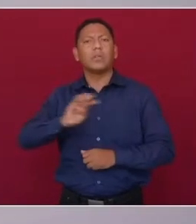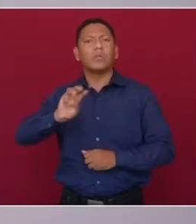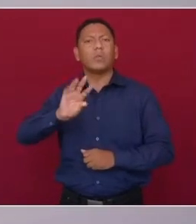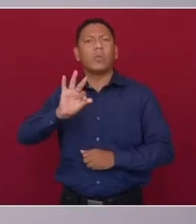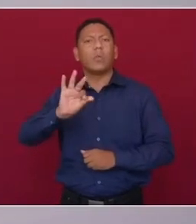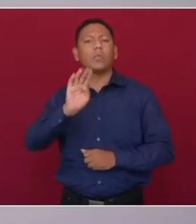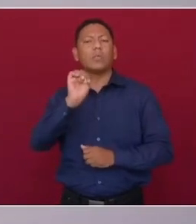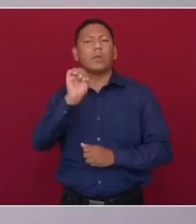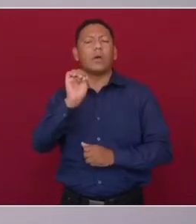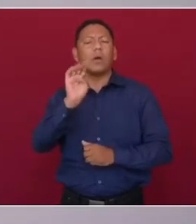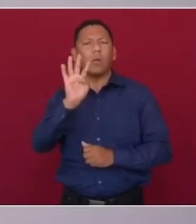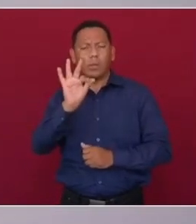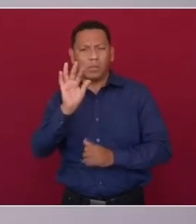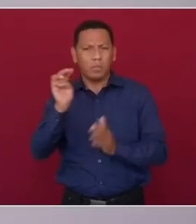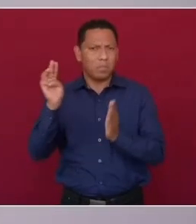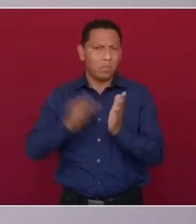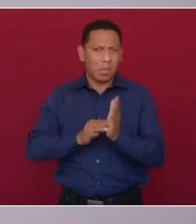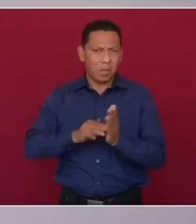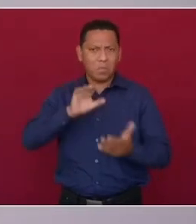340,000 barriles diarios.